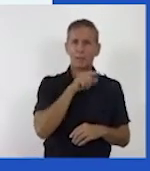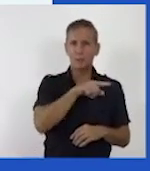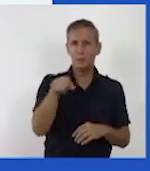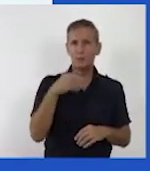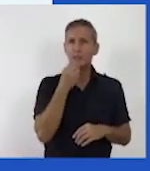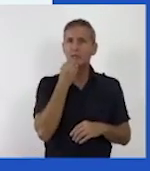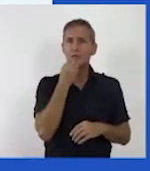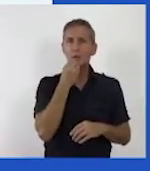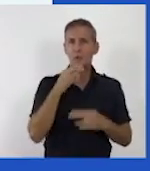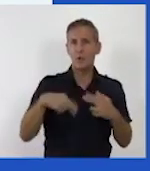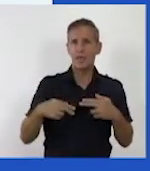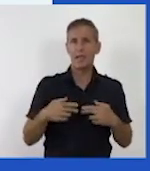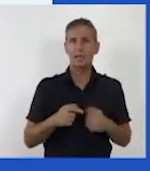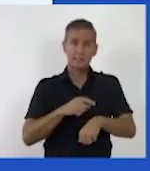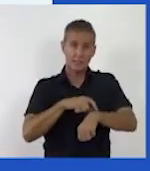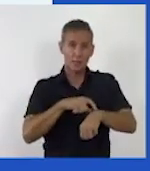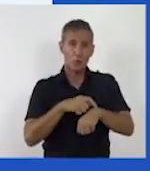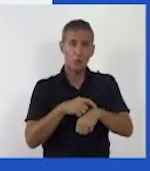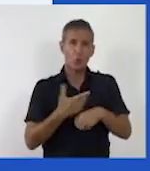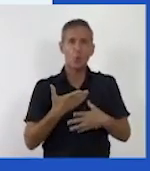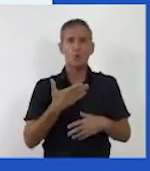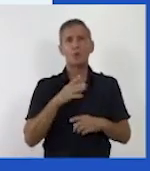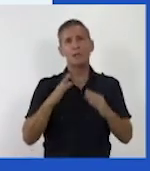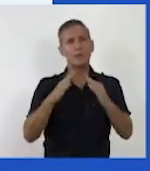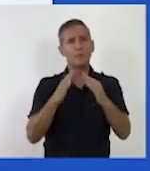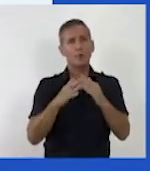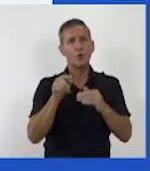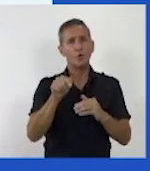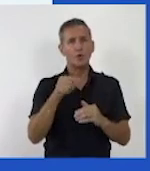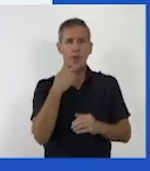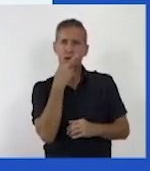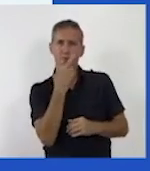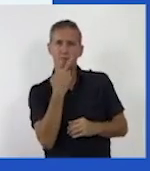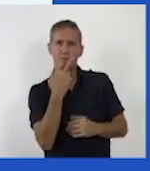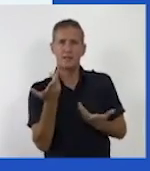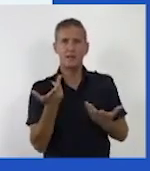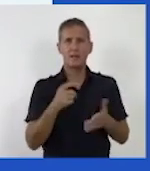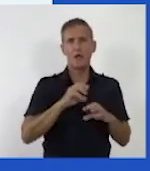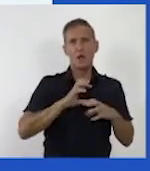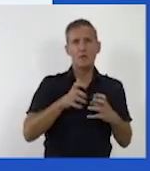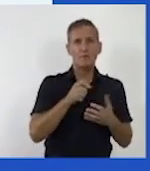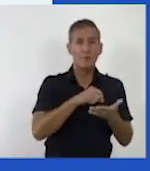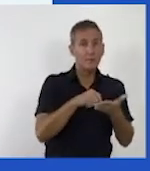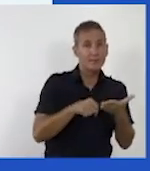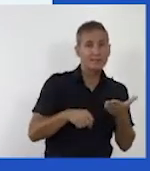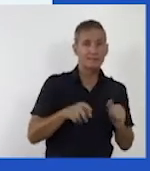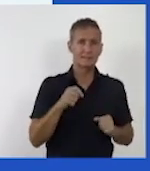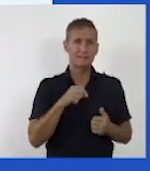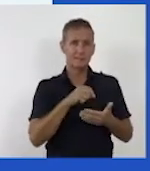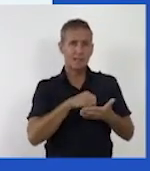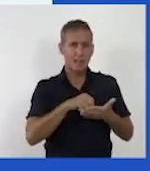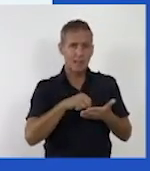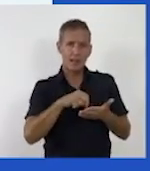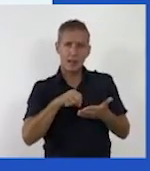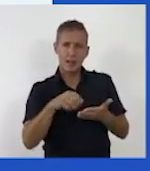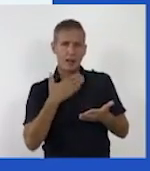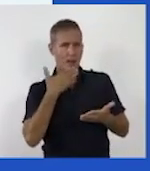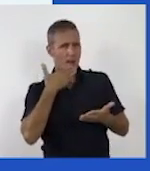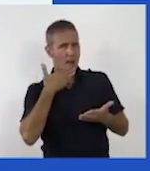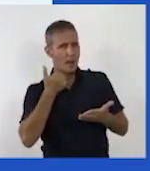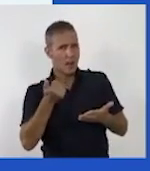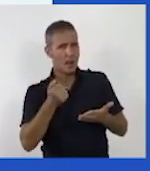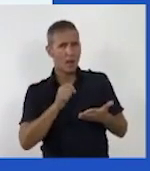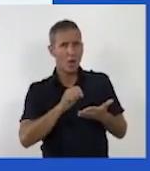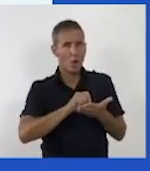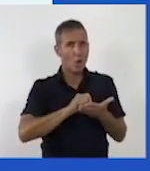realizarlas con tiempo en la casa siempre fijándose en la manera que escriben las palabras con una buena letra